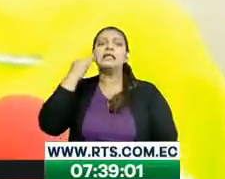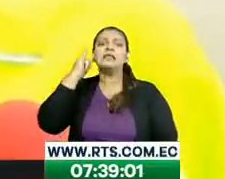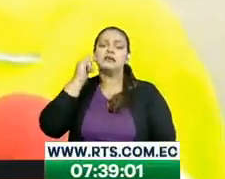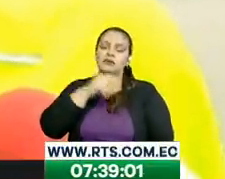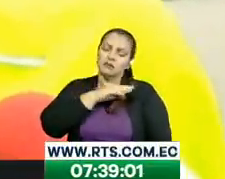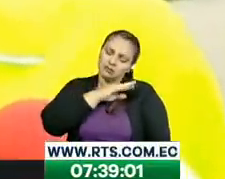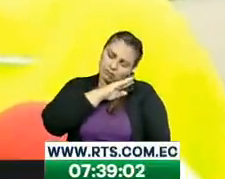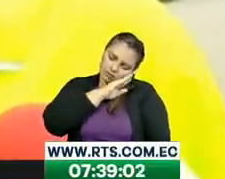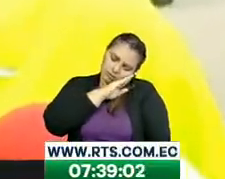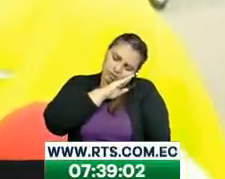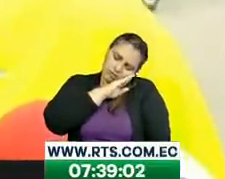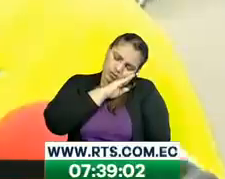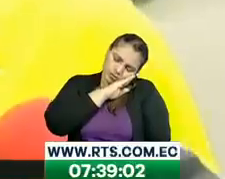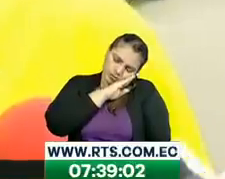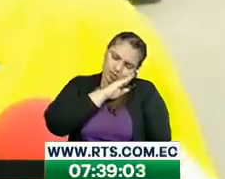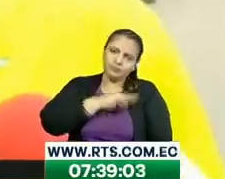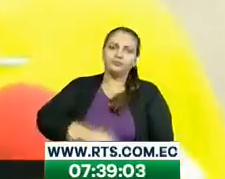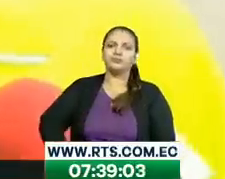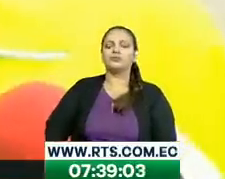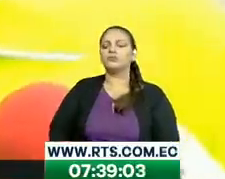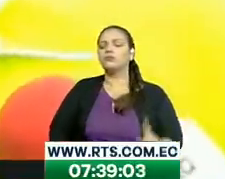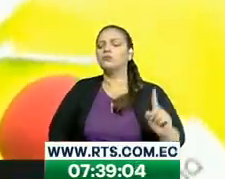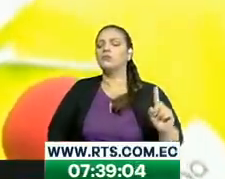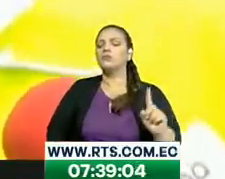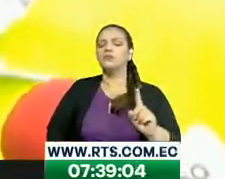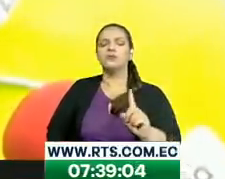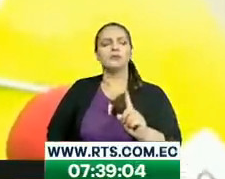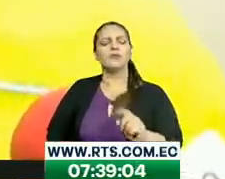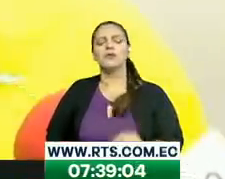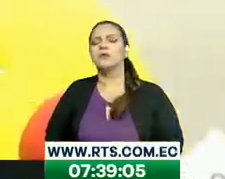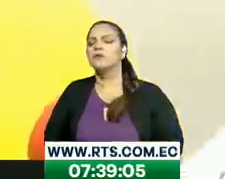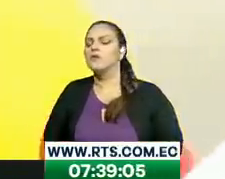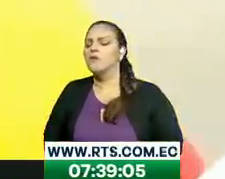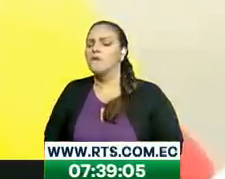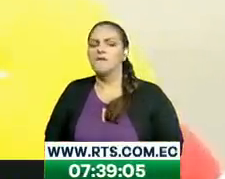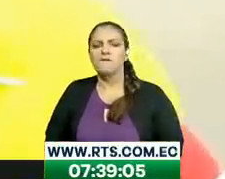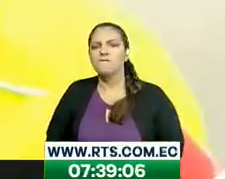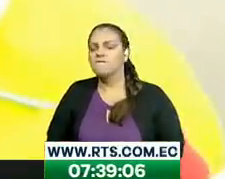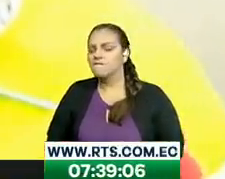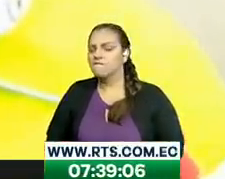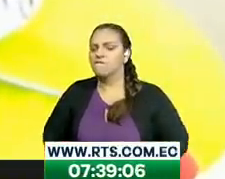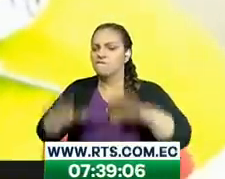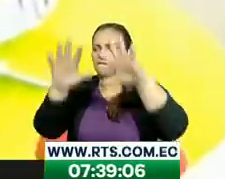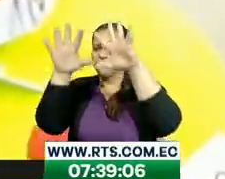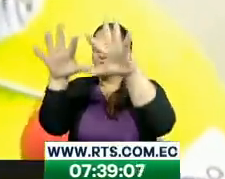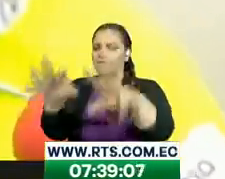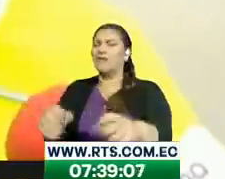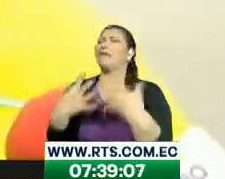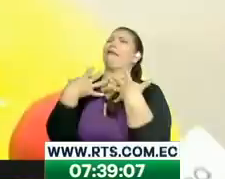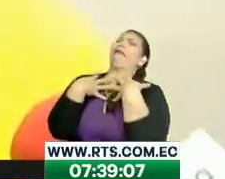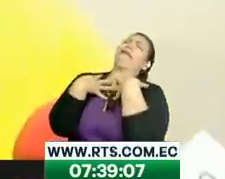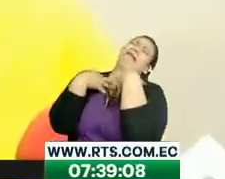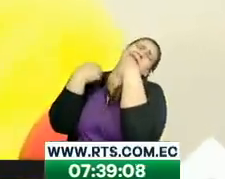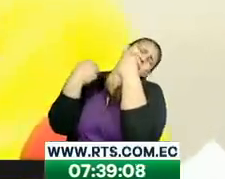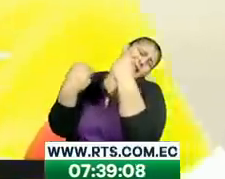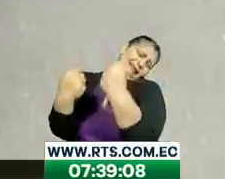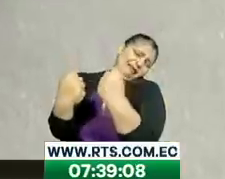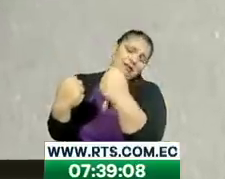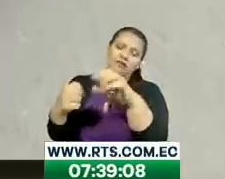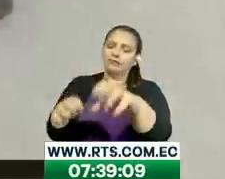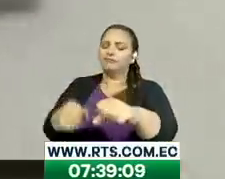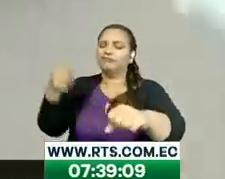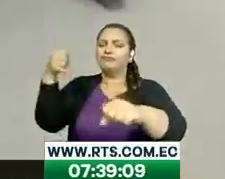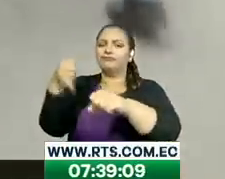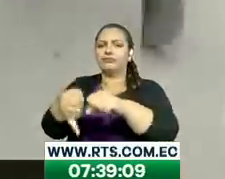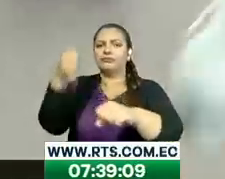el presunto hecho sin actuación en domicilio donde vive el papá vive el papá con la custodia de los tres hermanos diego el